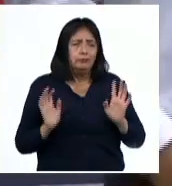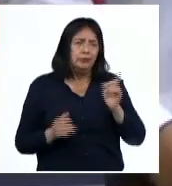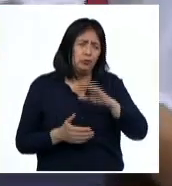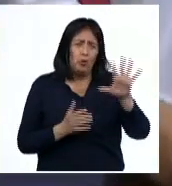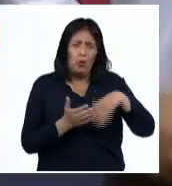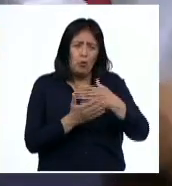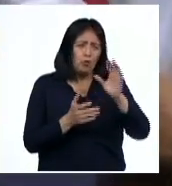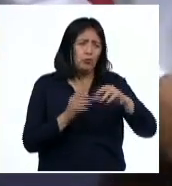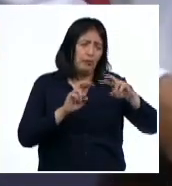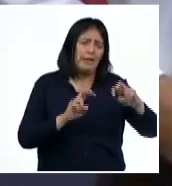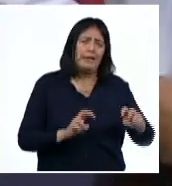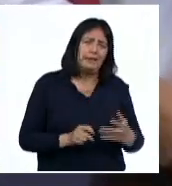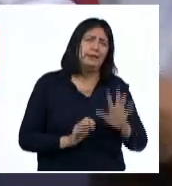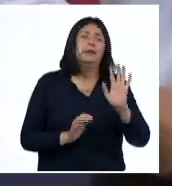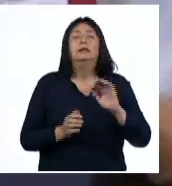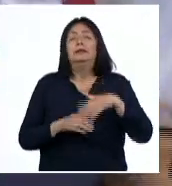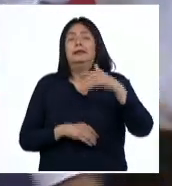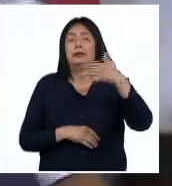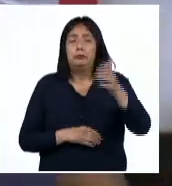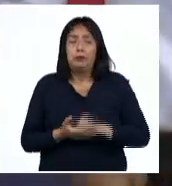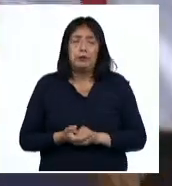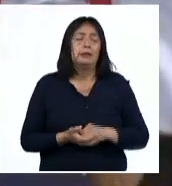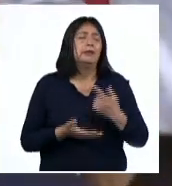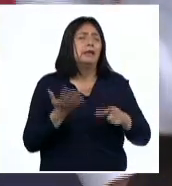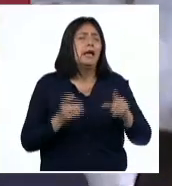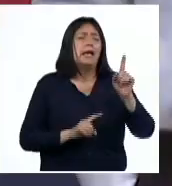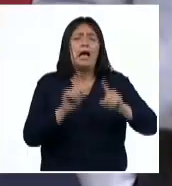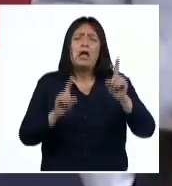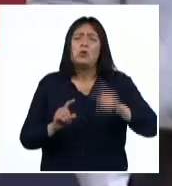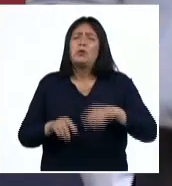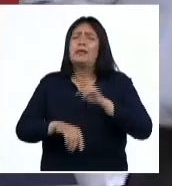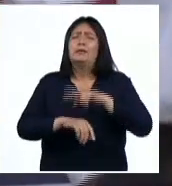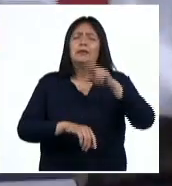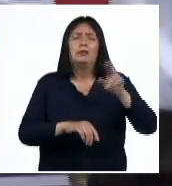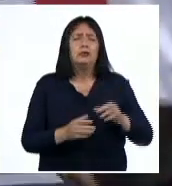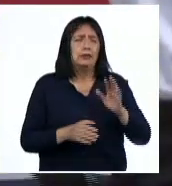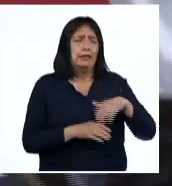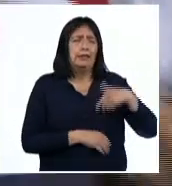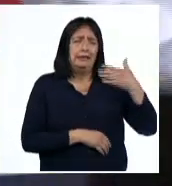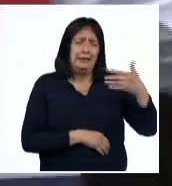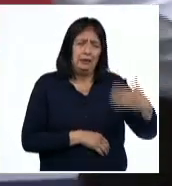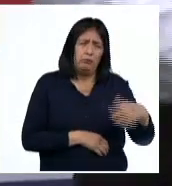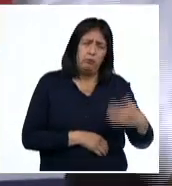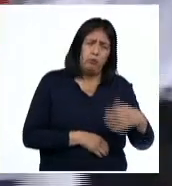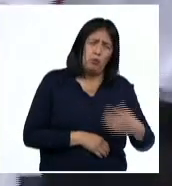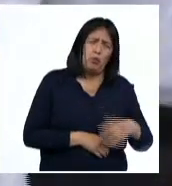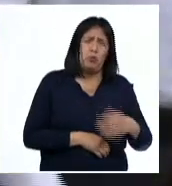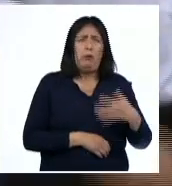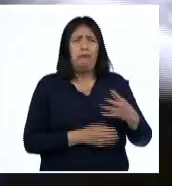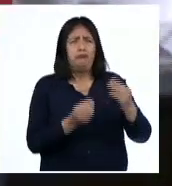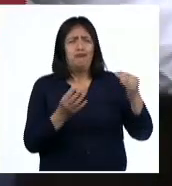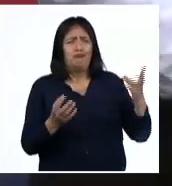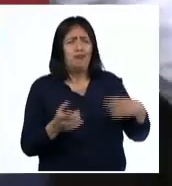todo eso tenemos que ir viendo. Y luego, el concepto es de que hay algunas regiones que después de haber tenido una lucha dura, con